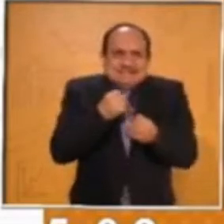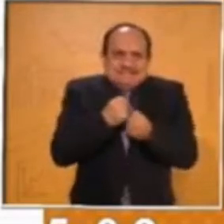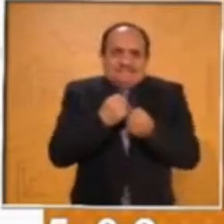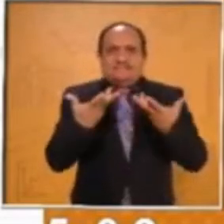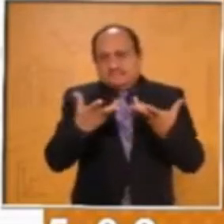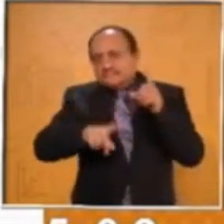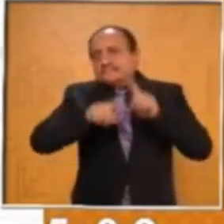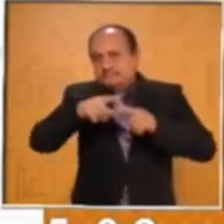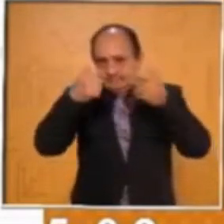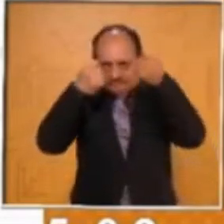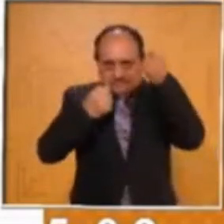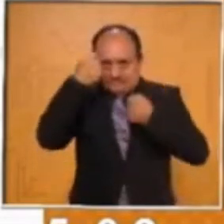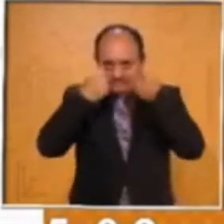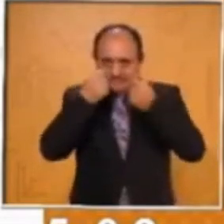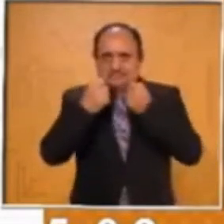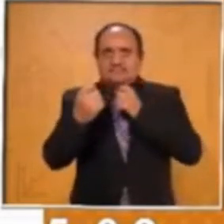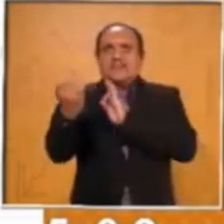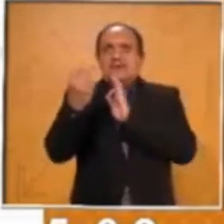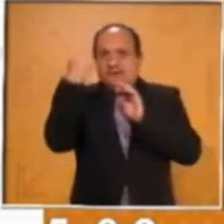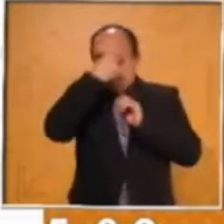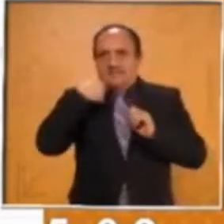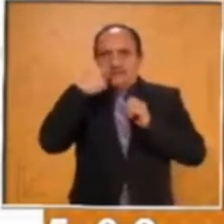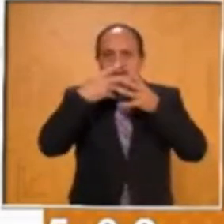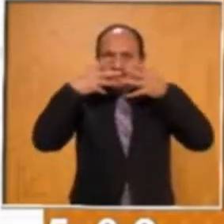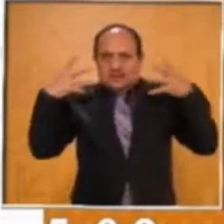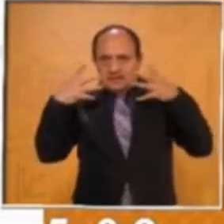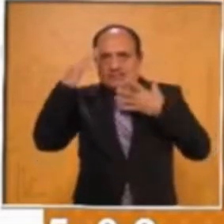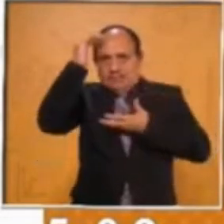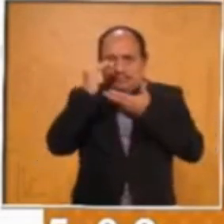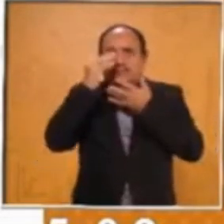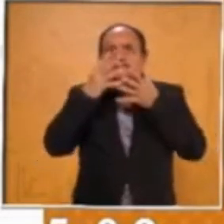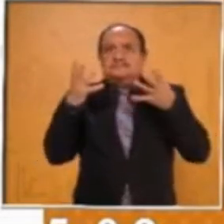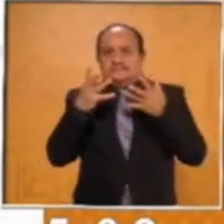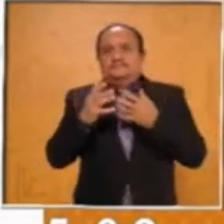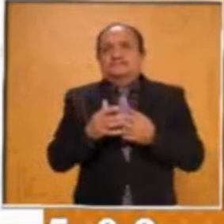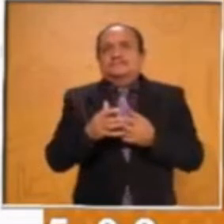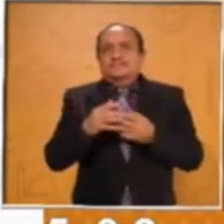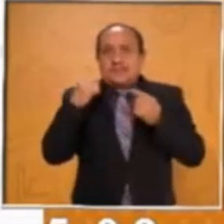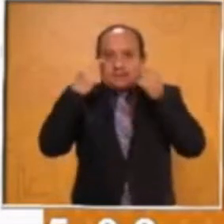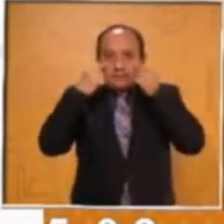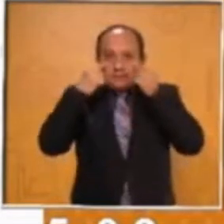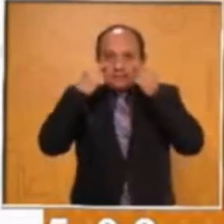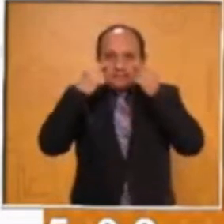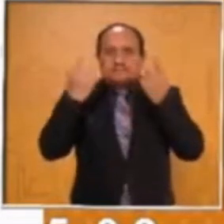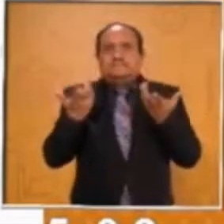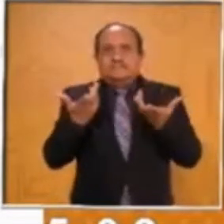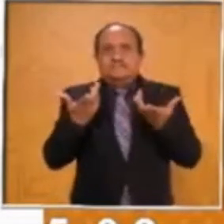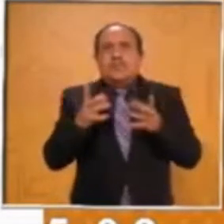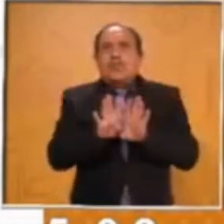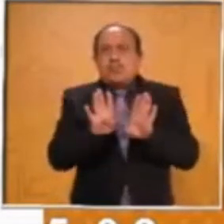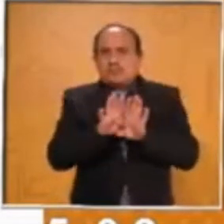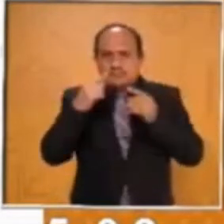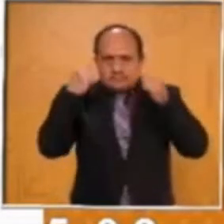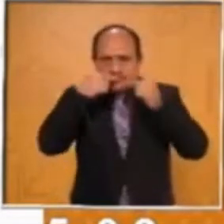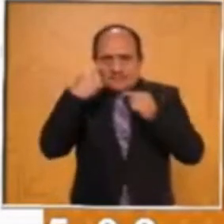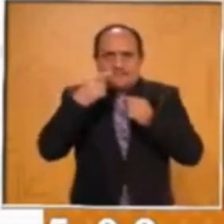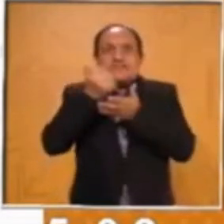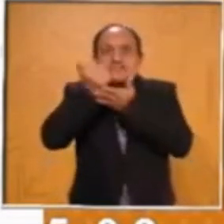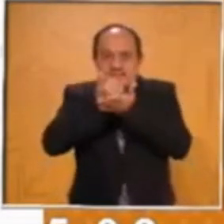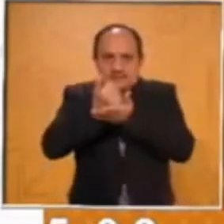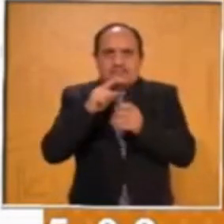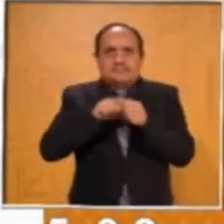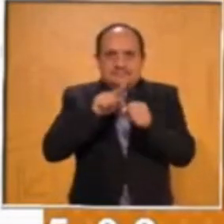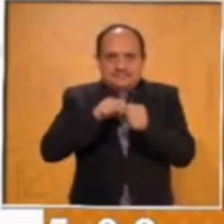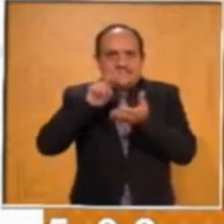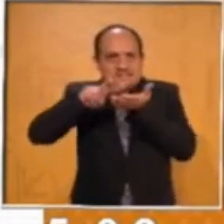Si vamos a describir la frente, puede ser amplia, arrugada, baja, estrecha. Los ojos pueden ser azules, pueden